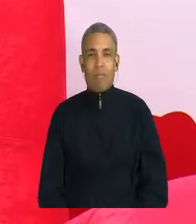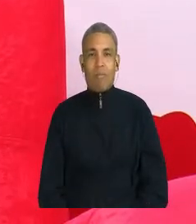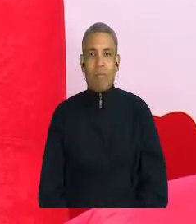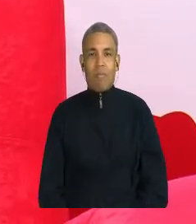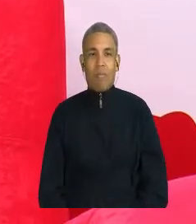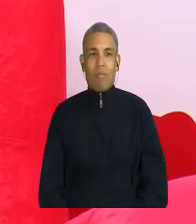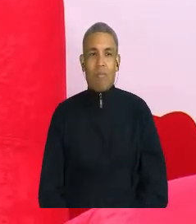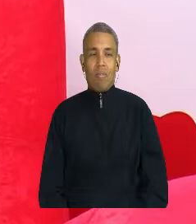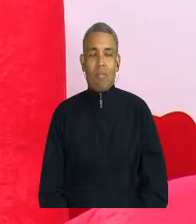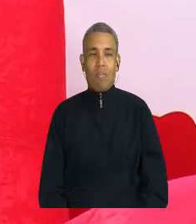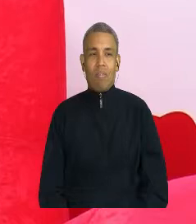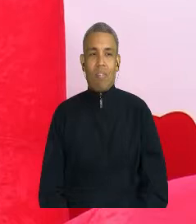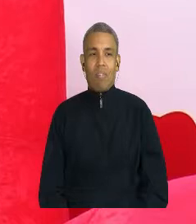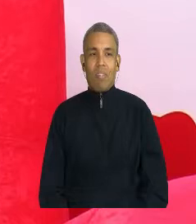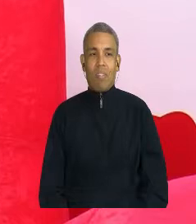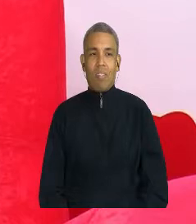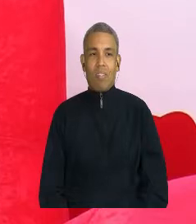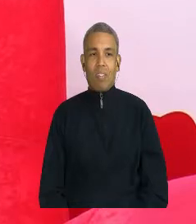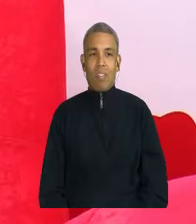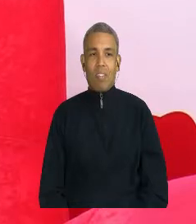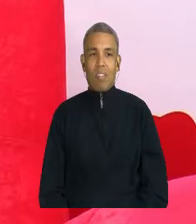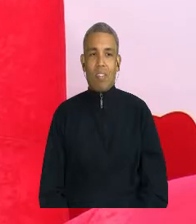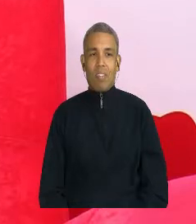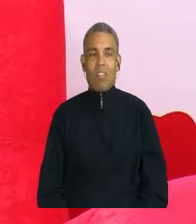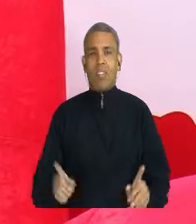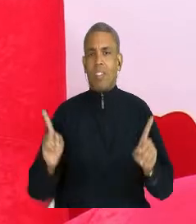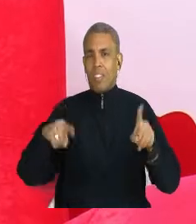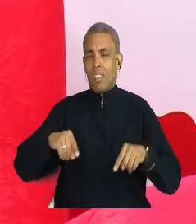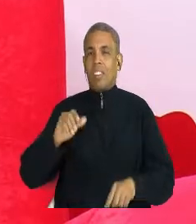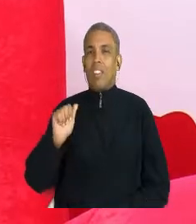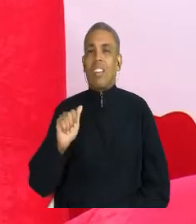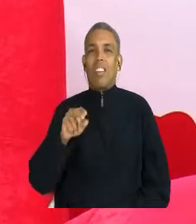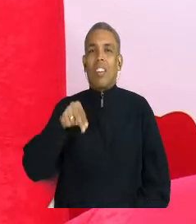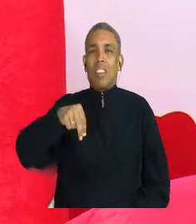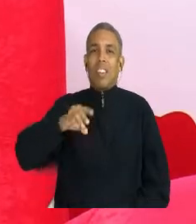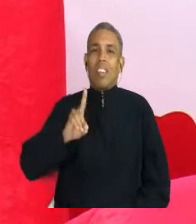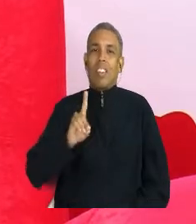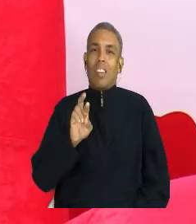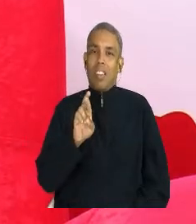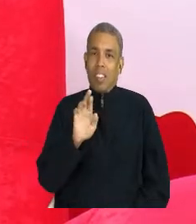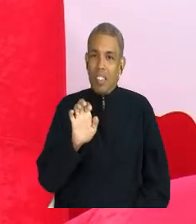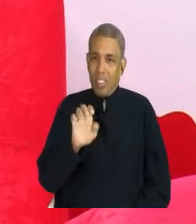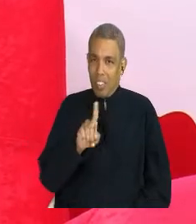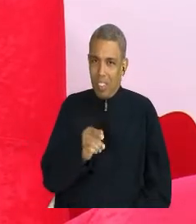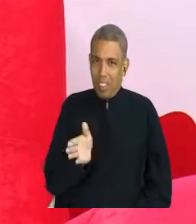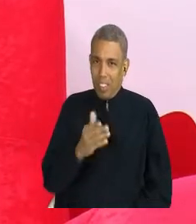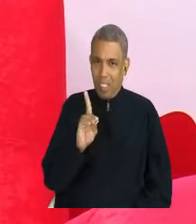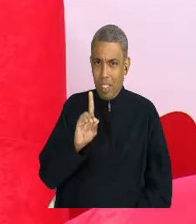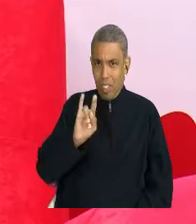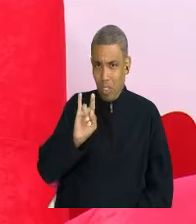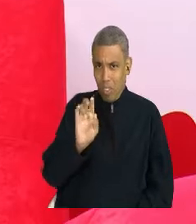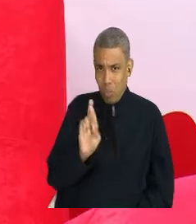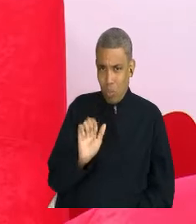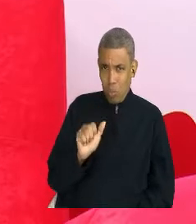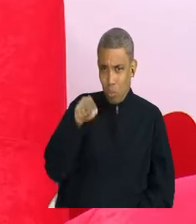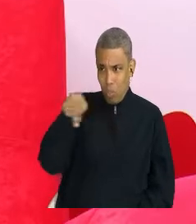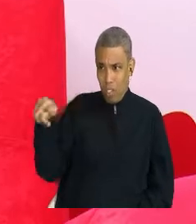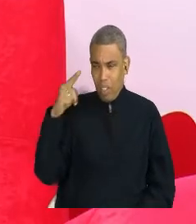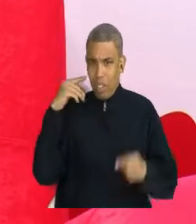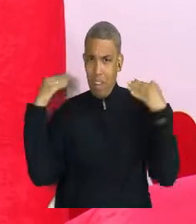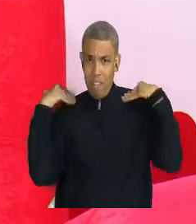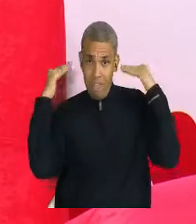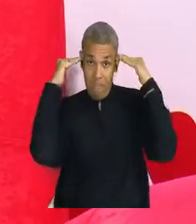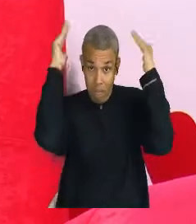también nos acompaña nuestro entrenador Andrés Urán, el experto en acondicionamiento físico, que nos va a responder la siguiente pregunta que